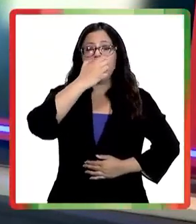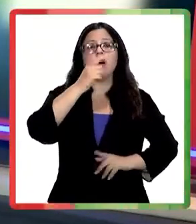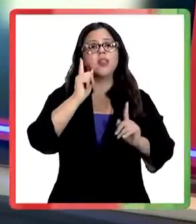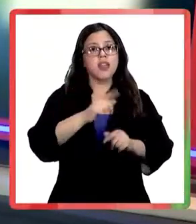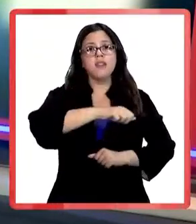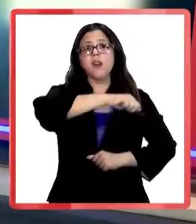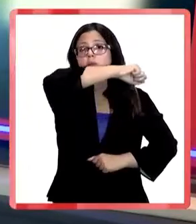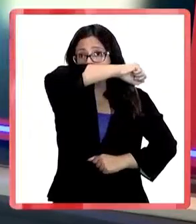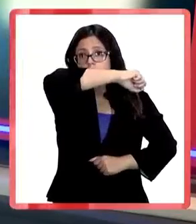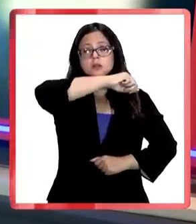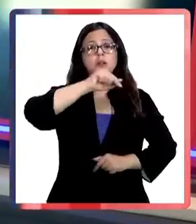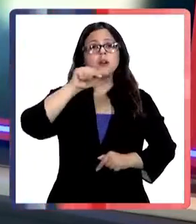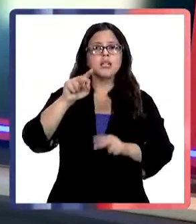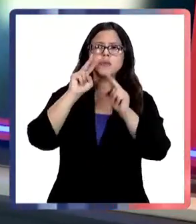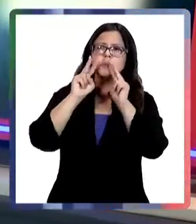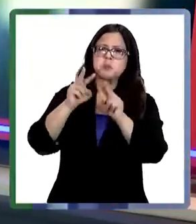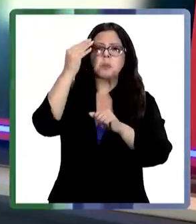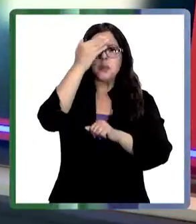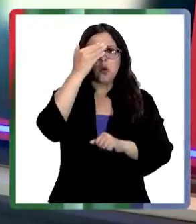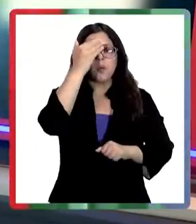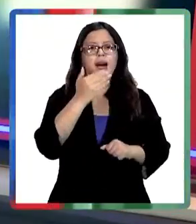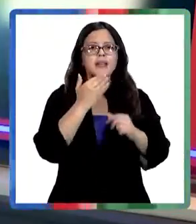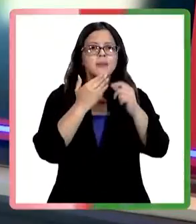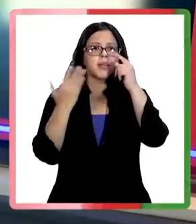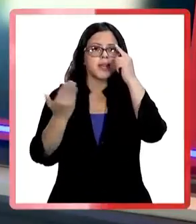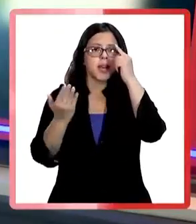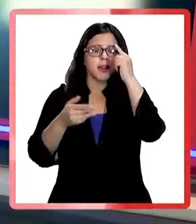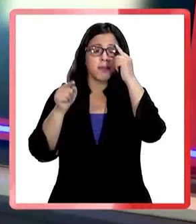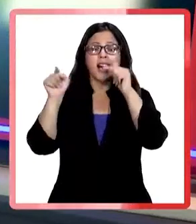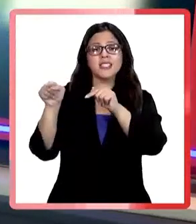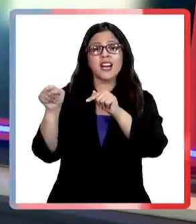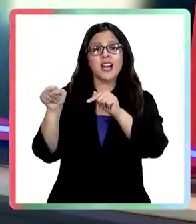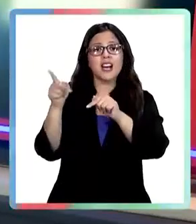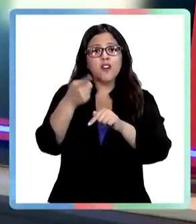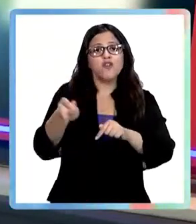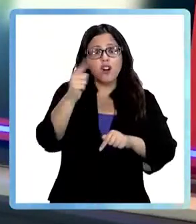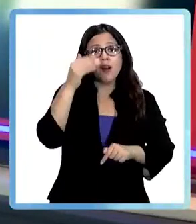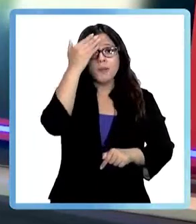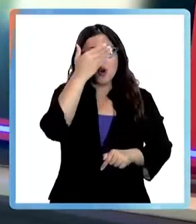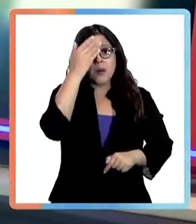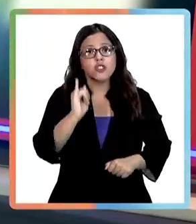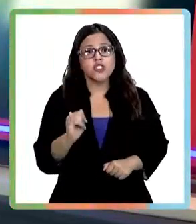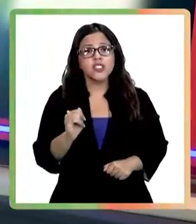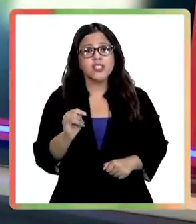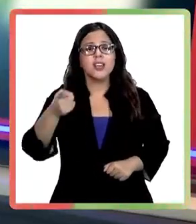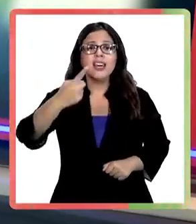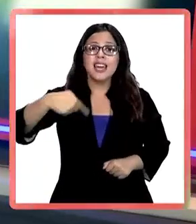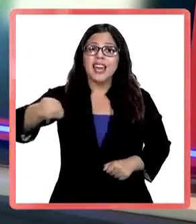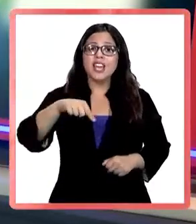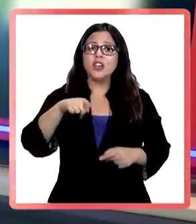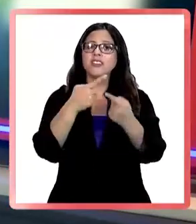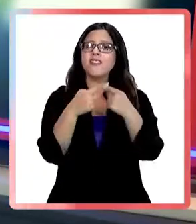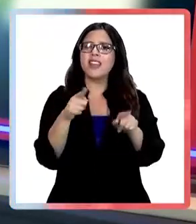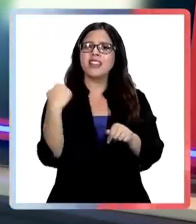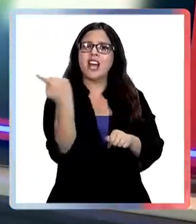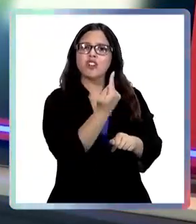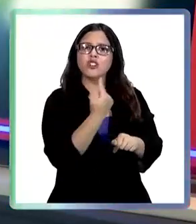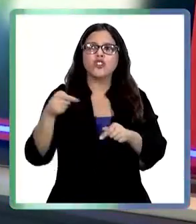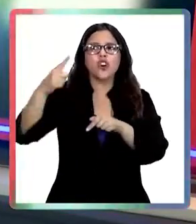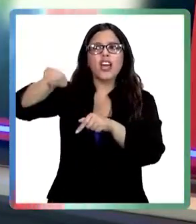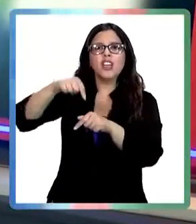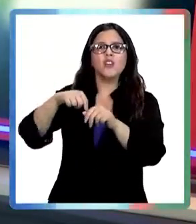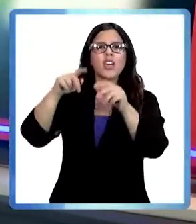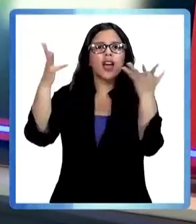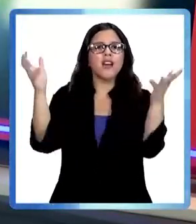cubrirse. Eso me dejó muy preocupada también, porque allá vuelve la preocupación, ¿verdad? Ellos, al revés de nosotros, están empezando a bajar